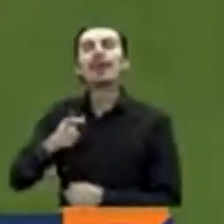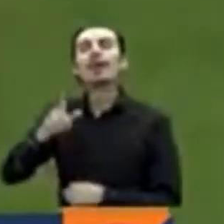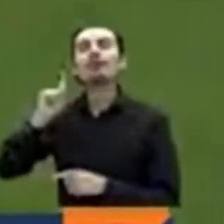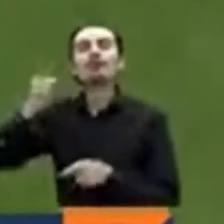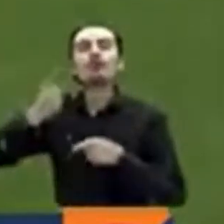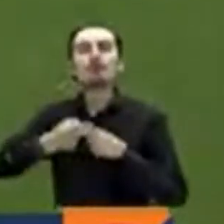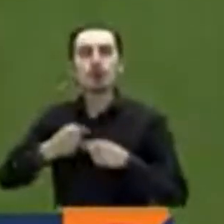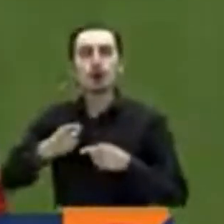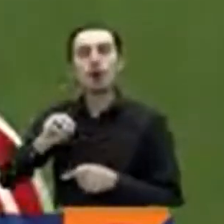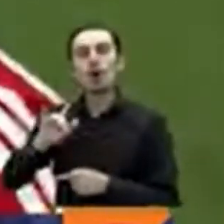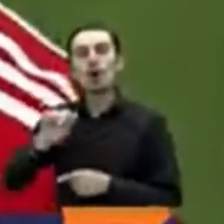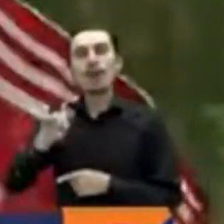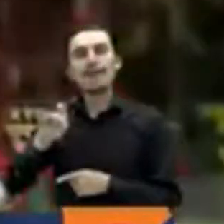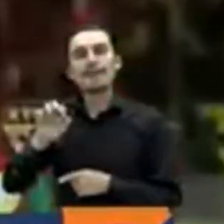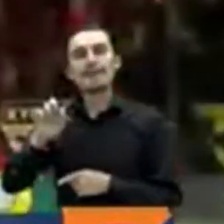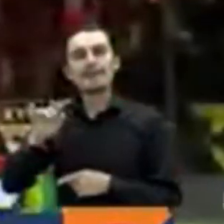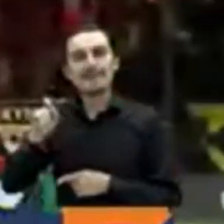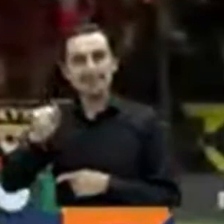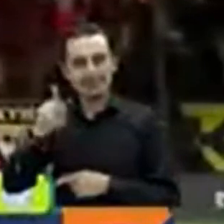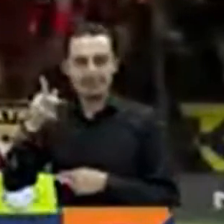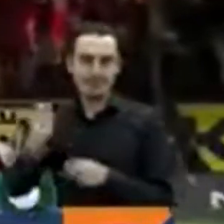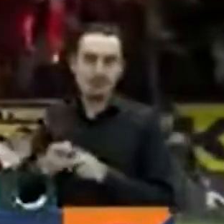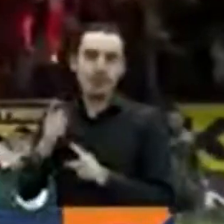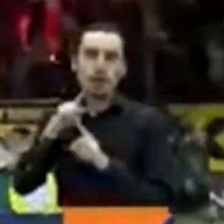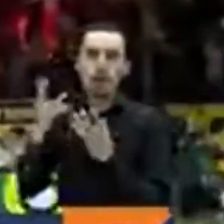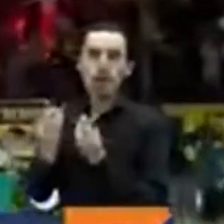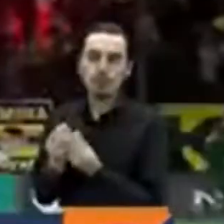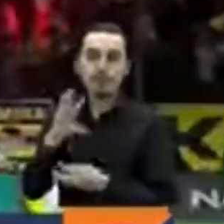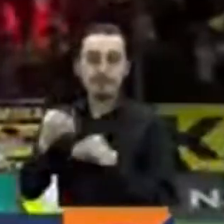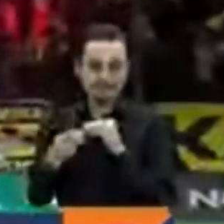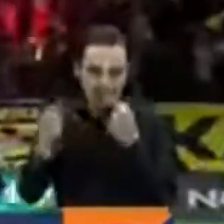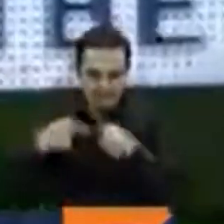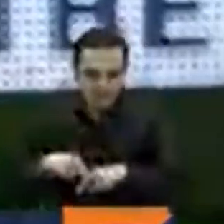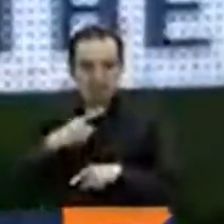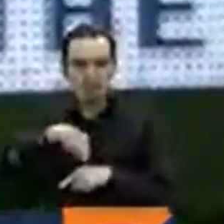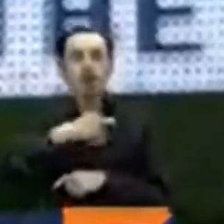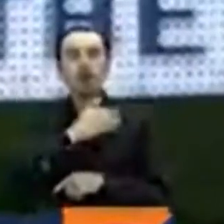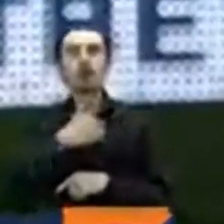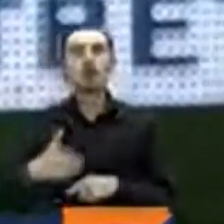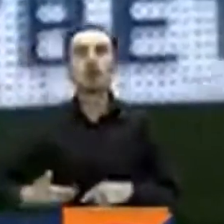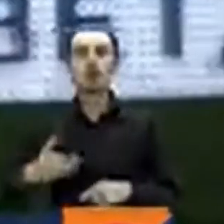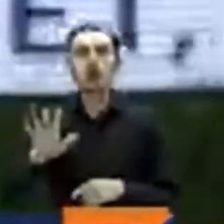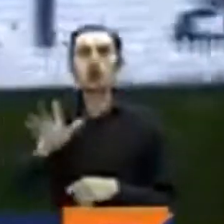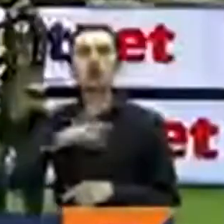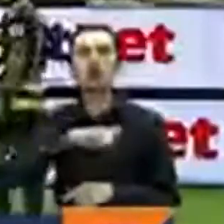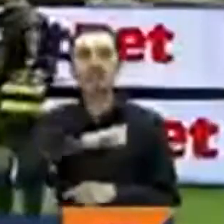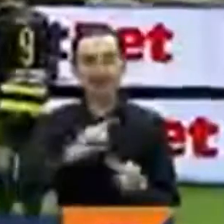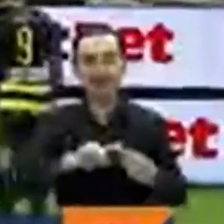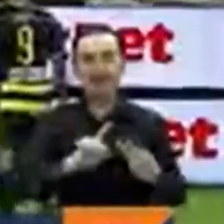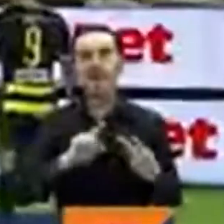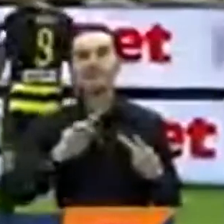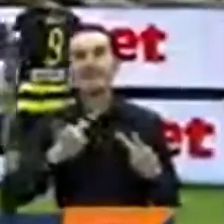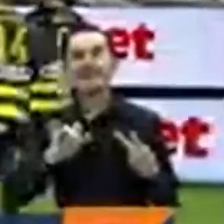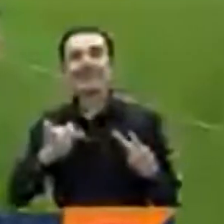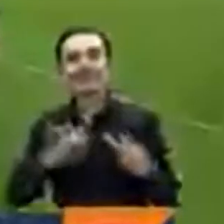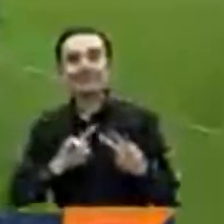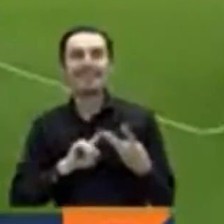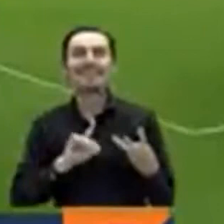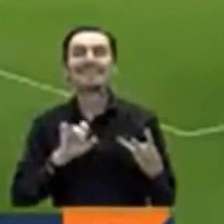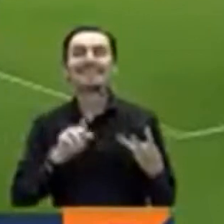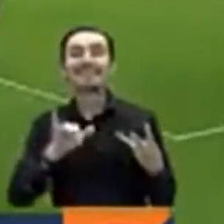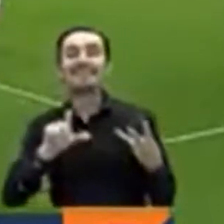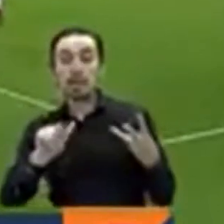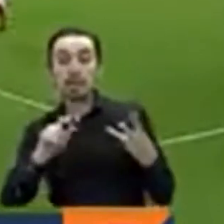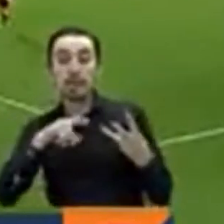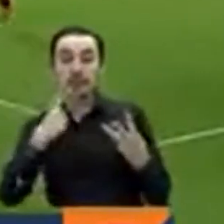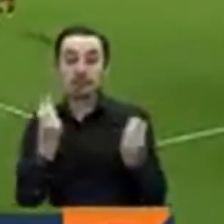ya dirigió entre el 2012 y el 2015, además de su paso por Rayo Vallecano, Sevilla y Málaga en su país, y además también estuvo